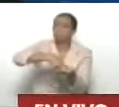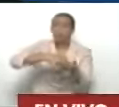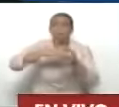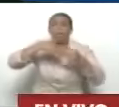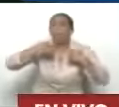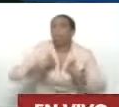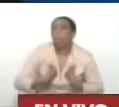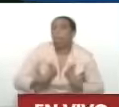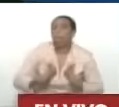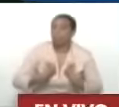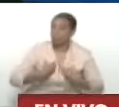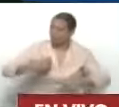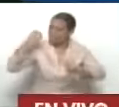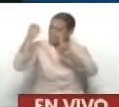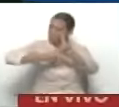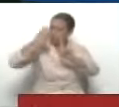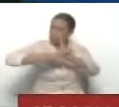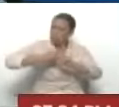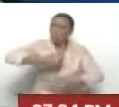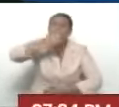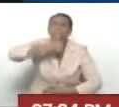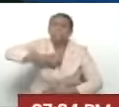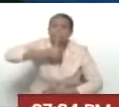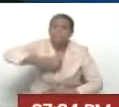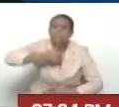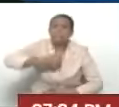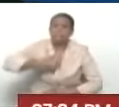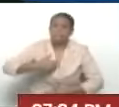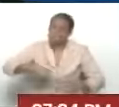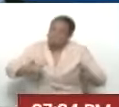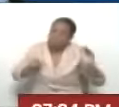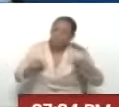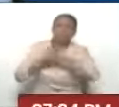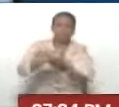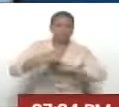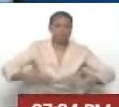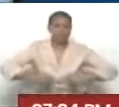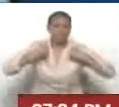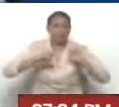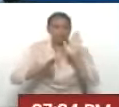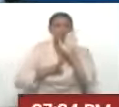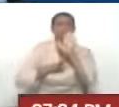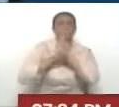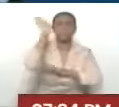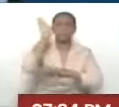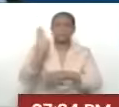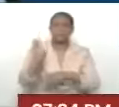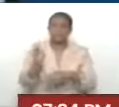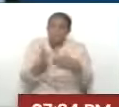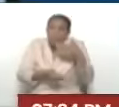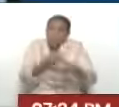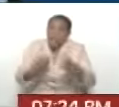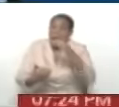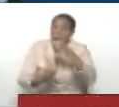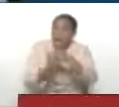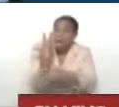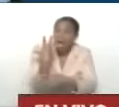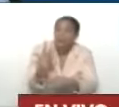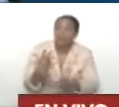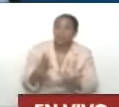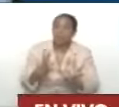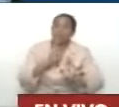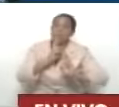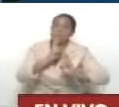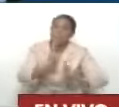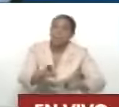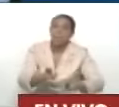aquí vamos a luchar, aquí vamos a resistir, aquí vamos a salir adelante. Y se fue configurando las